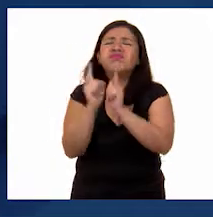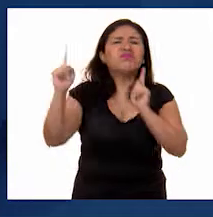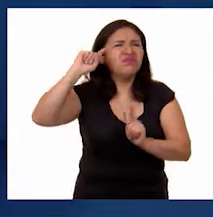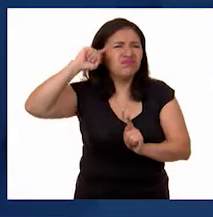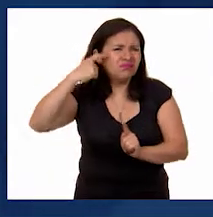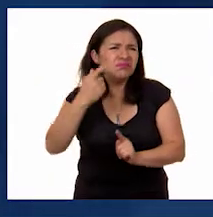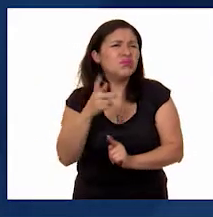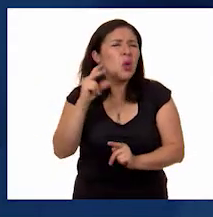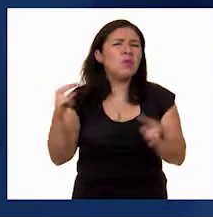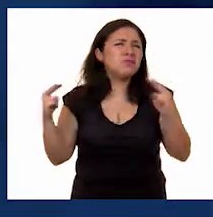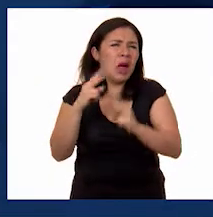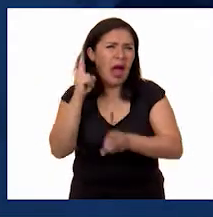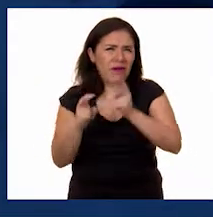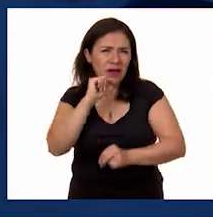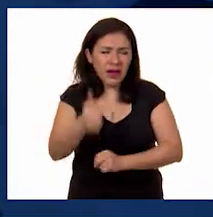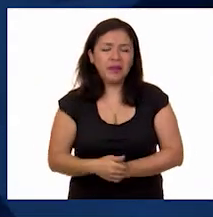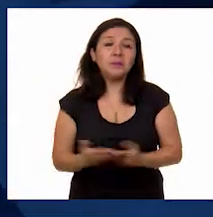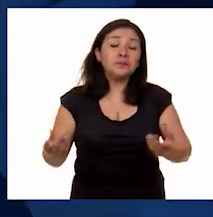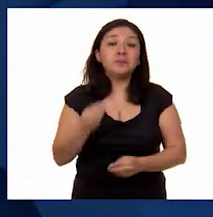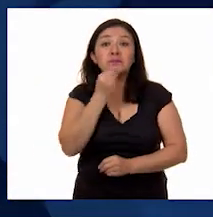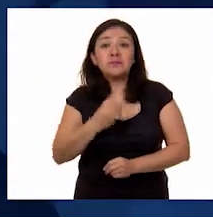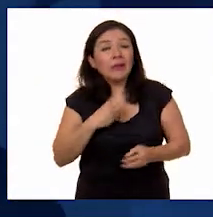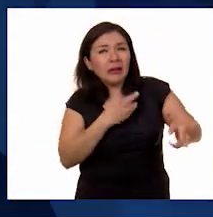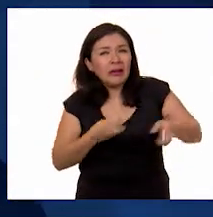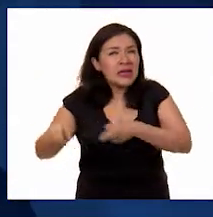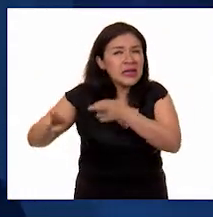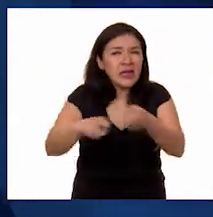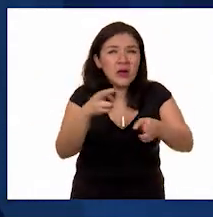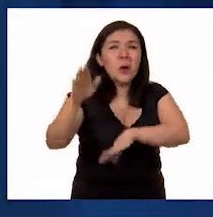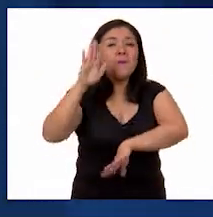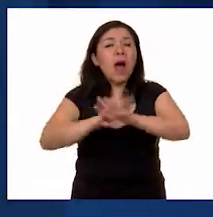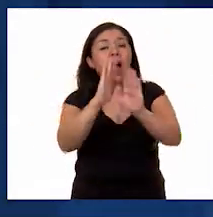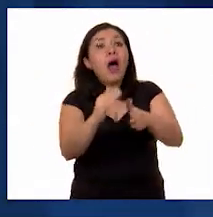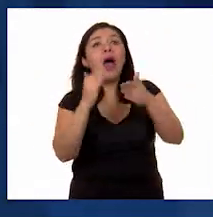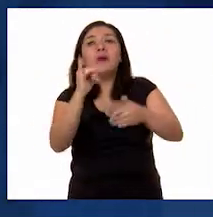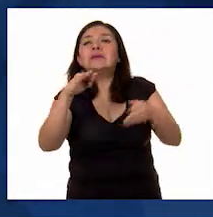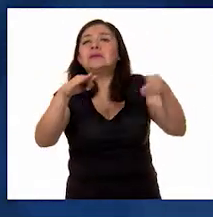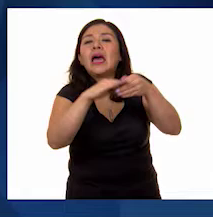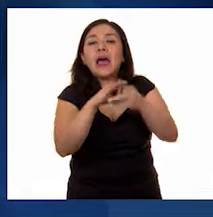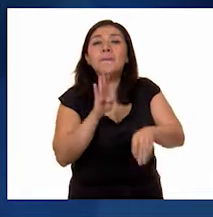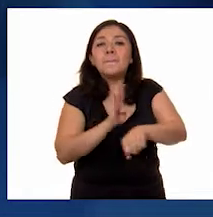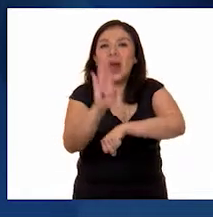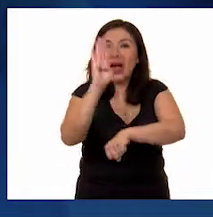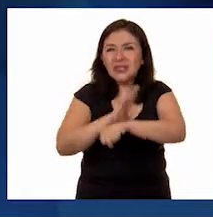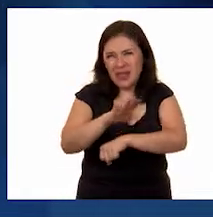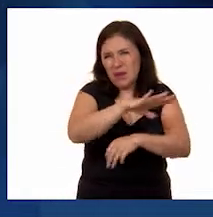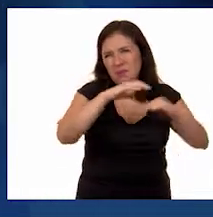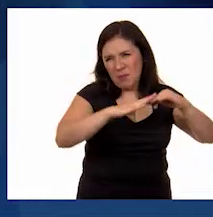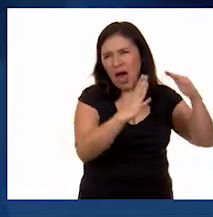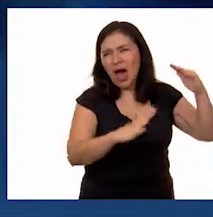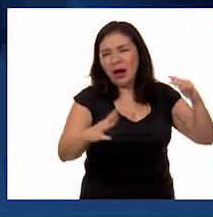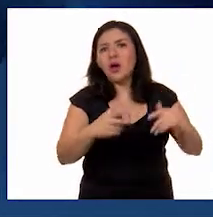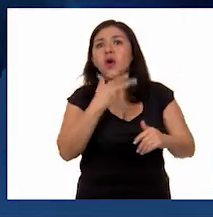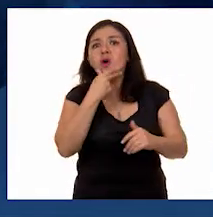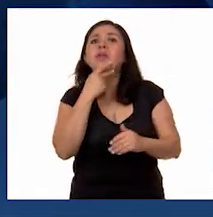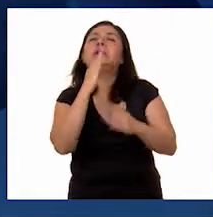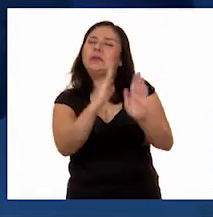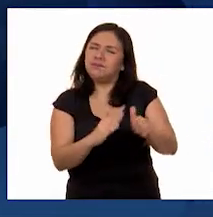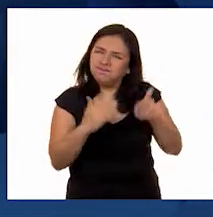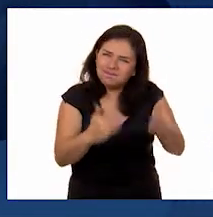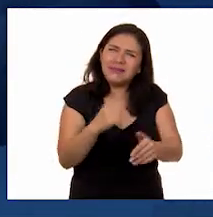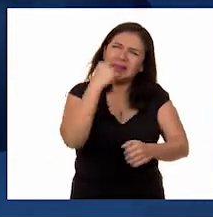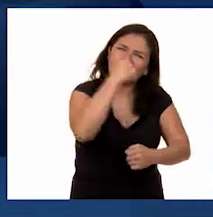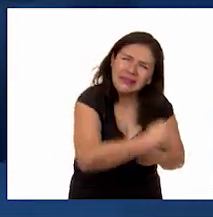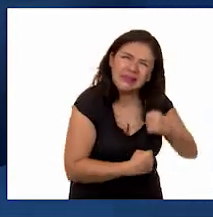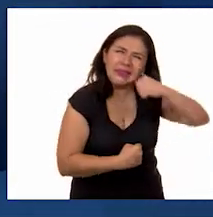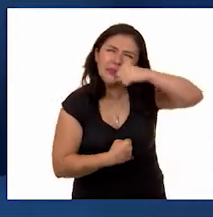disgustados. La corriente del río se precipitaba ahora hacia la costa brasileña y el hombre pudo fácilmente atracar. Se arrastró por la